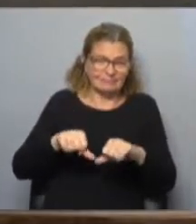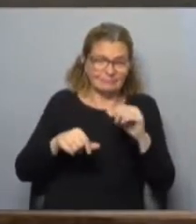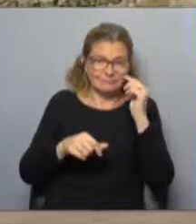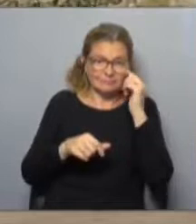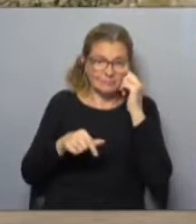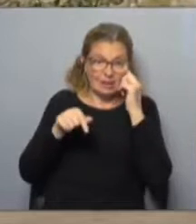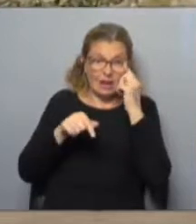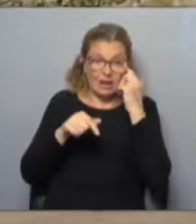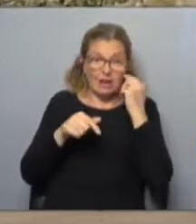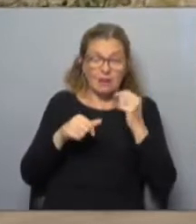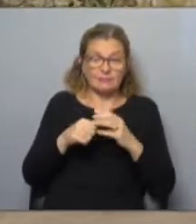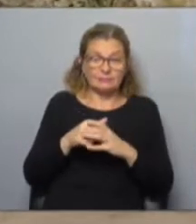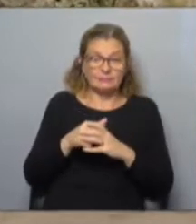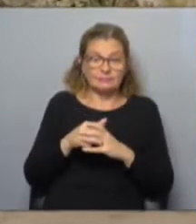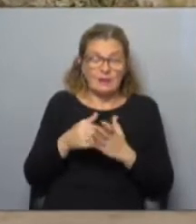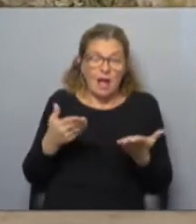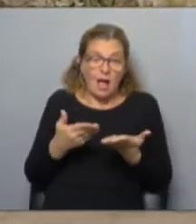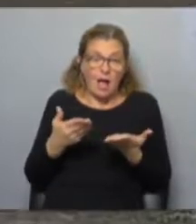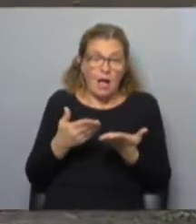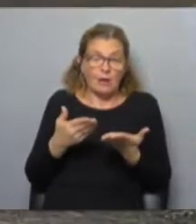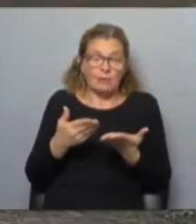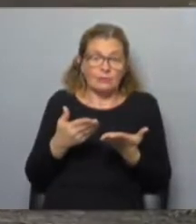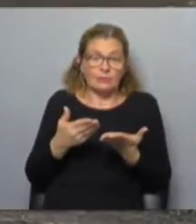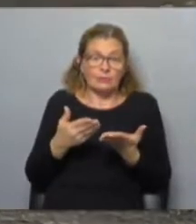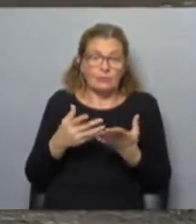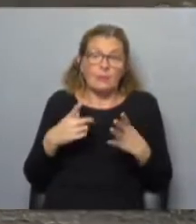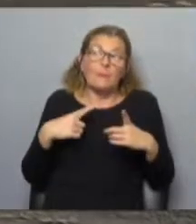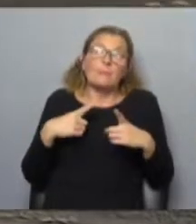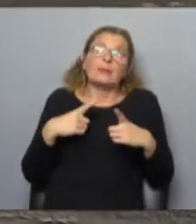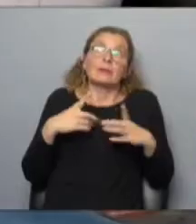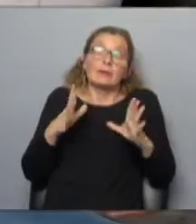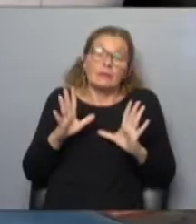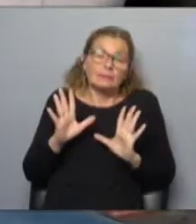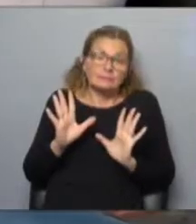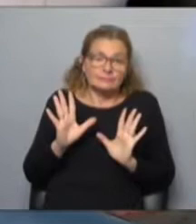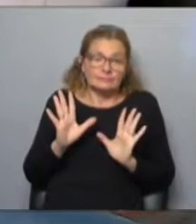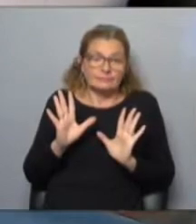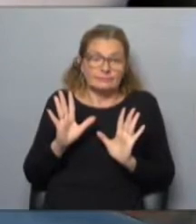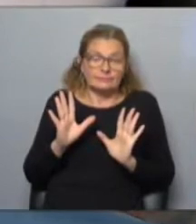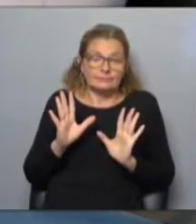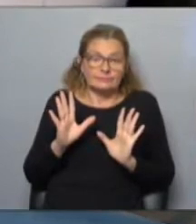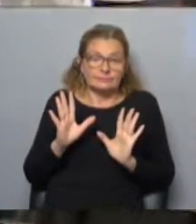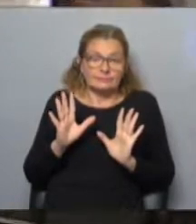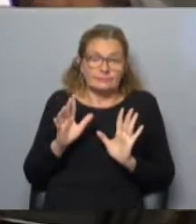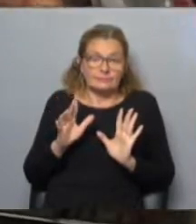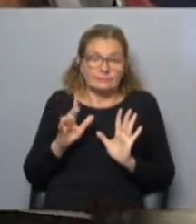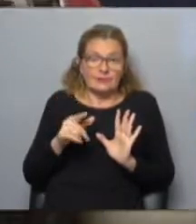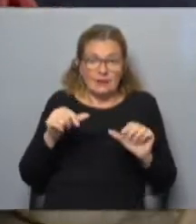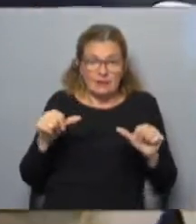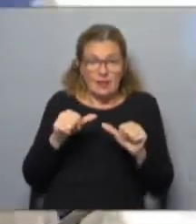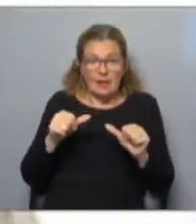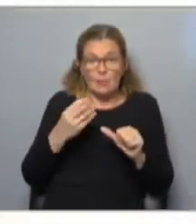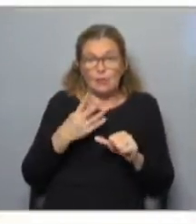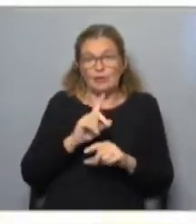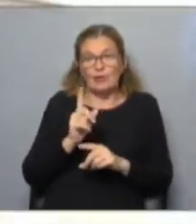Y acá, ahora, no sé, tenemos esperanza que se haga esto, porque si